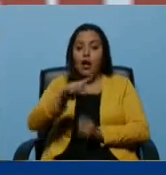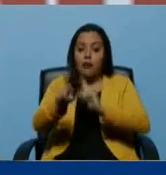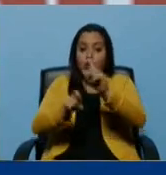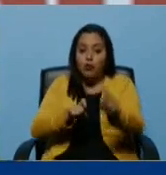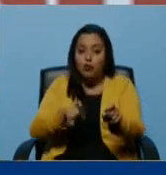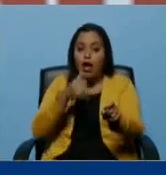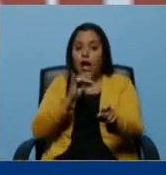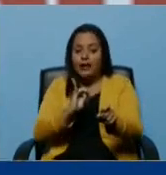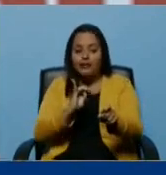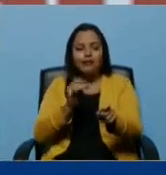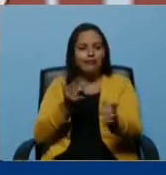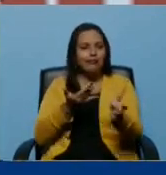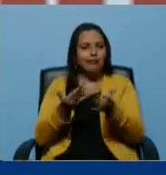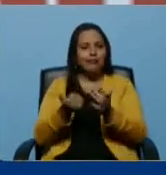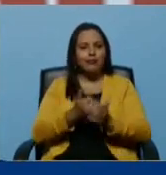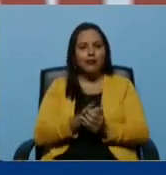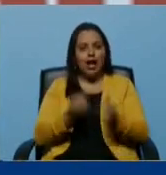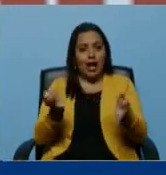salido